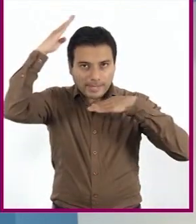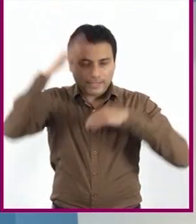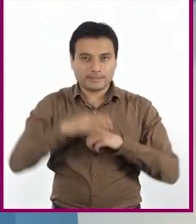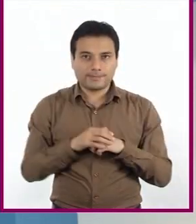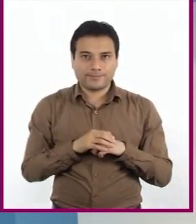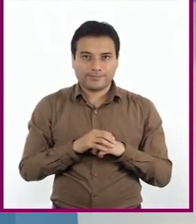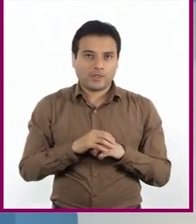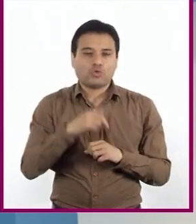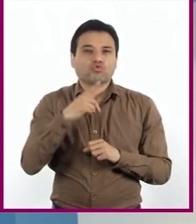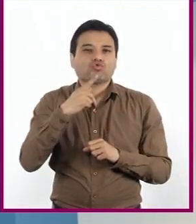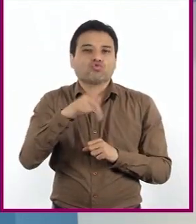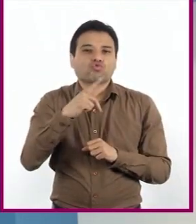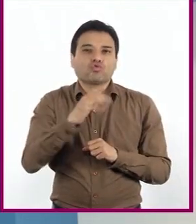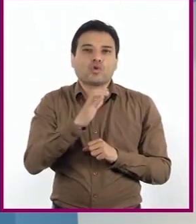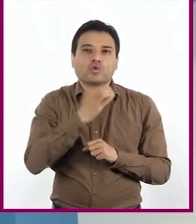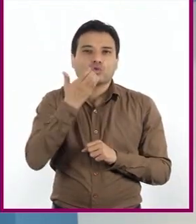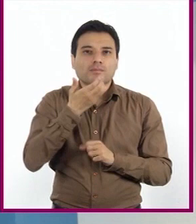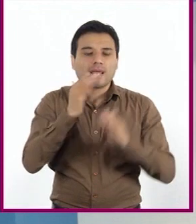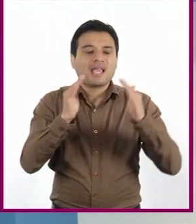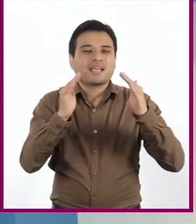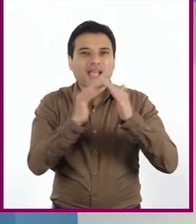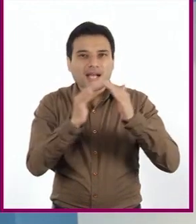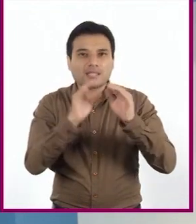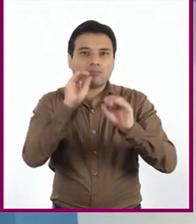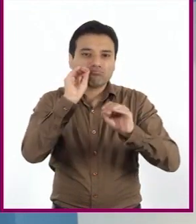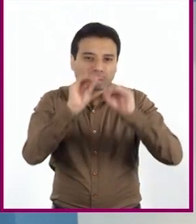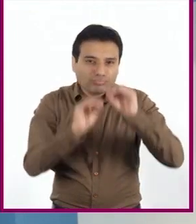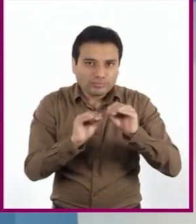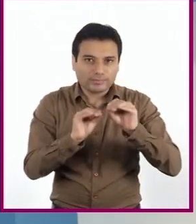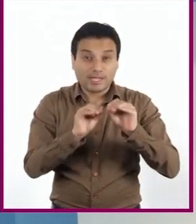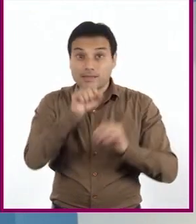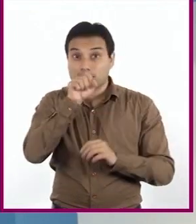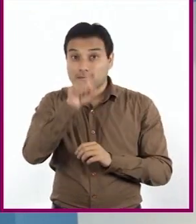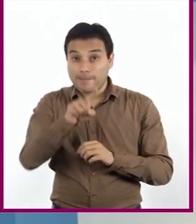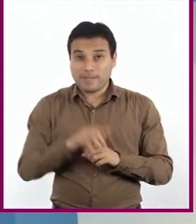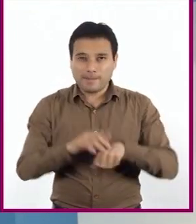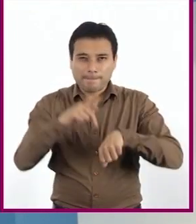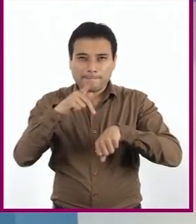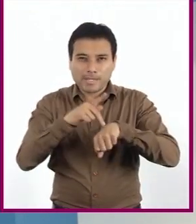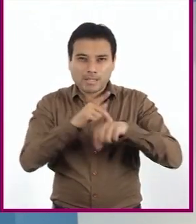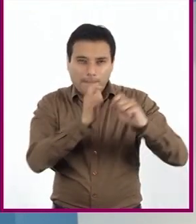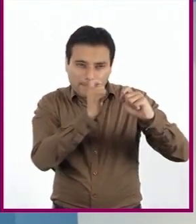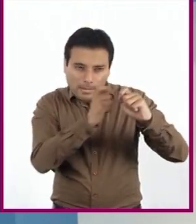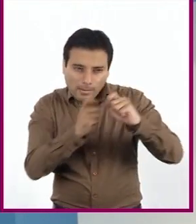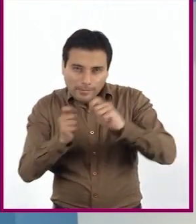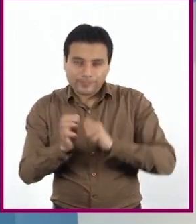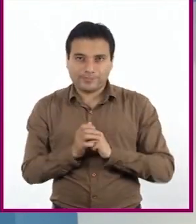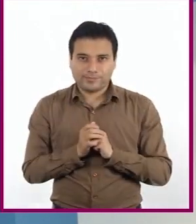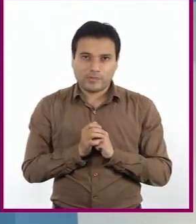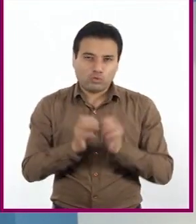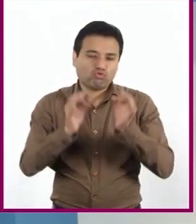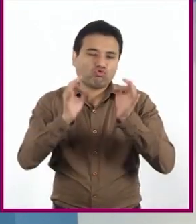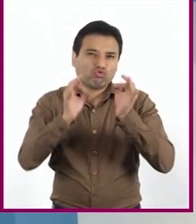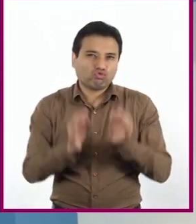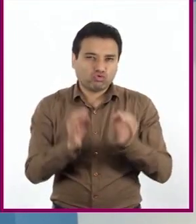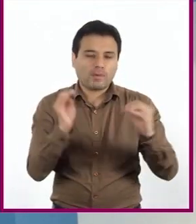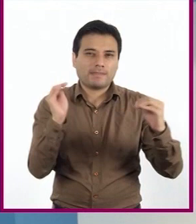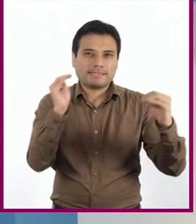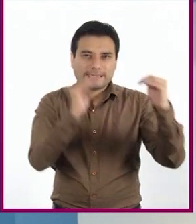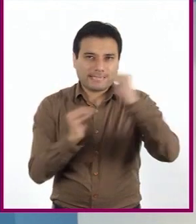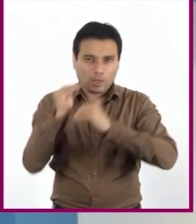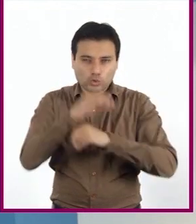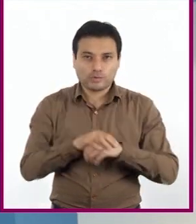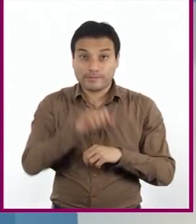estilo decorativo de los edificios y los petrograbados ubicados a las orillas de los cerros y las